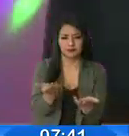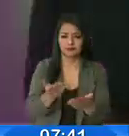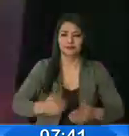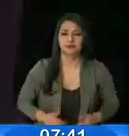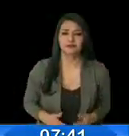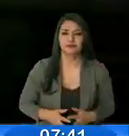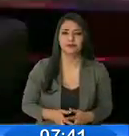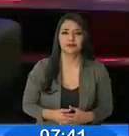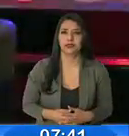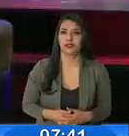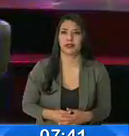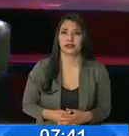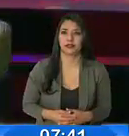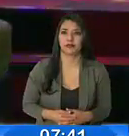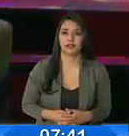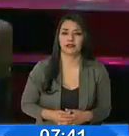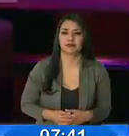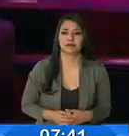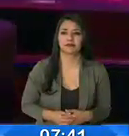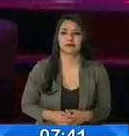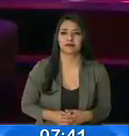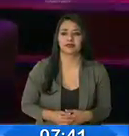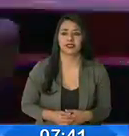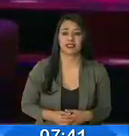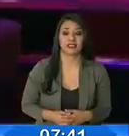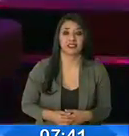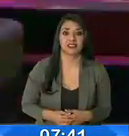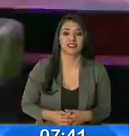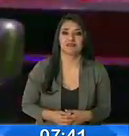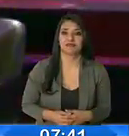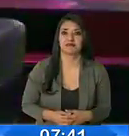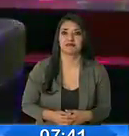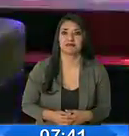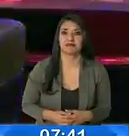Con imágenes de Omar Flores, informó Javier Gallo.